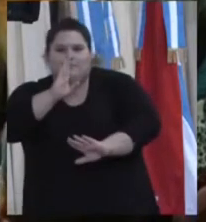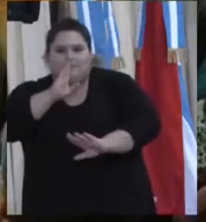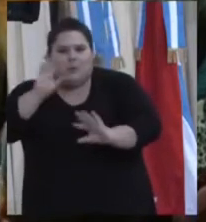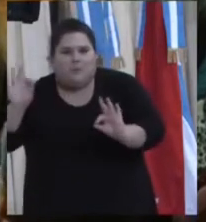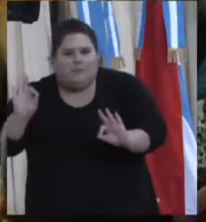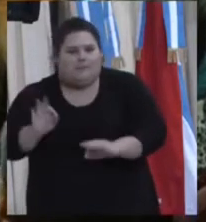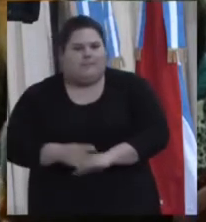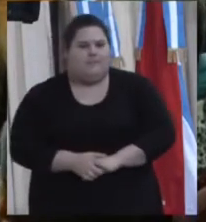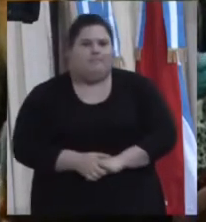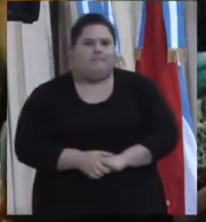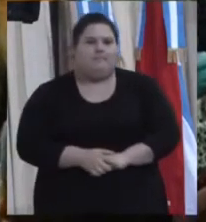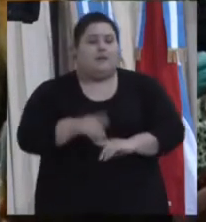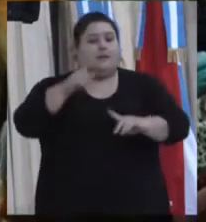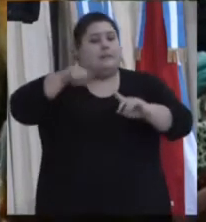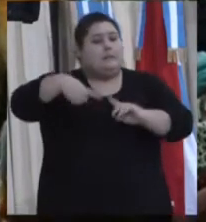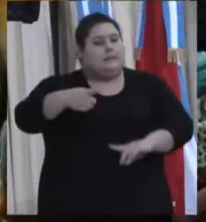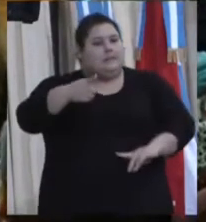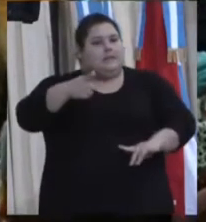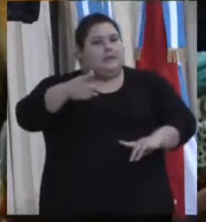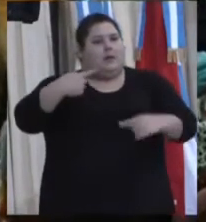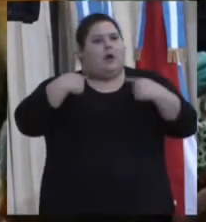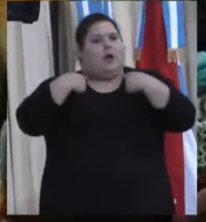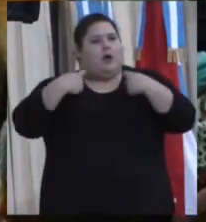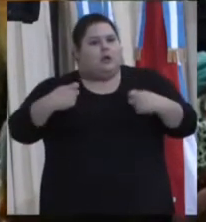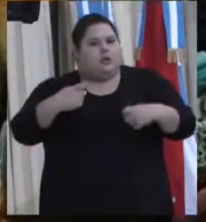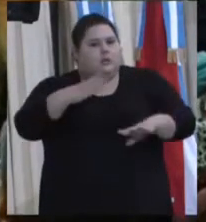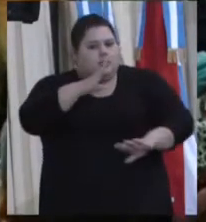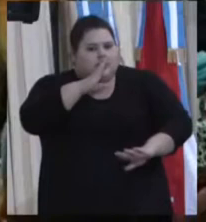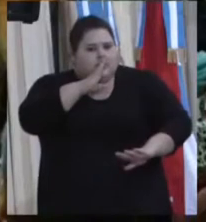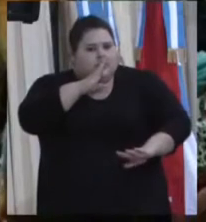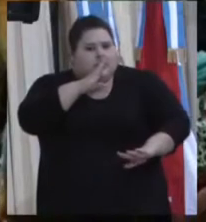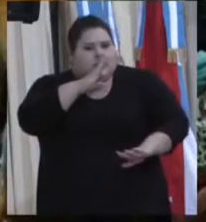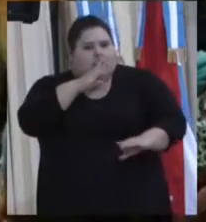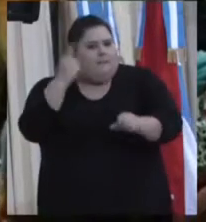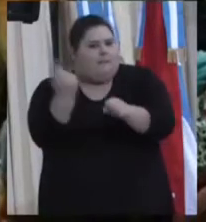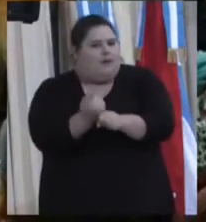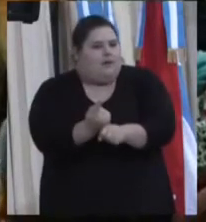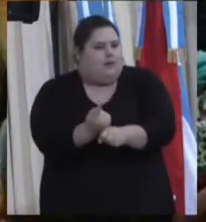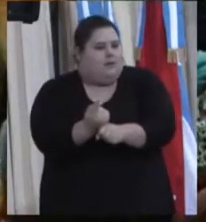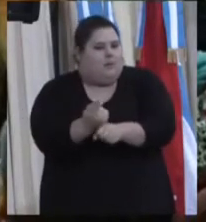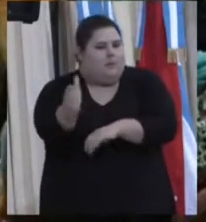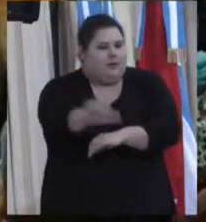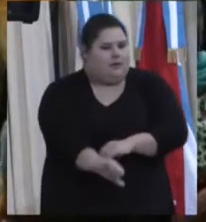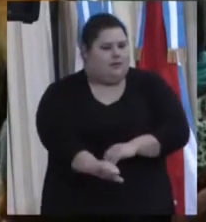Y luego el grito ahogado, si se quiere, por no haber ganado, obviamente, ¿no?